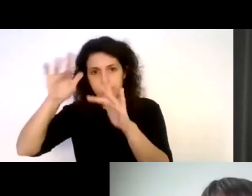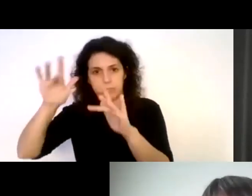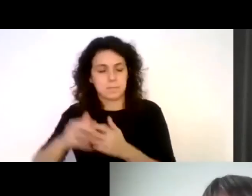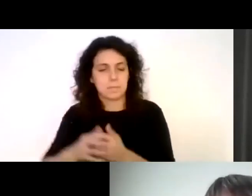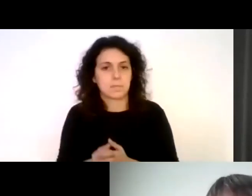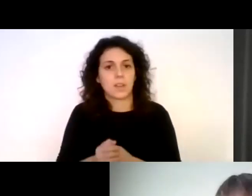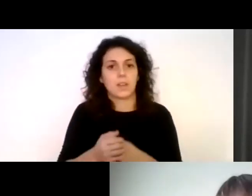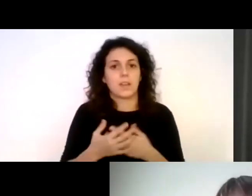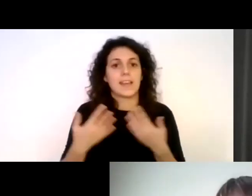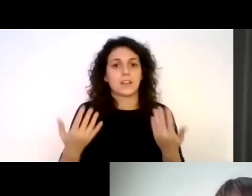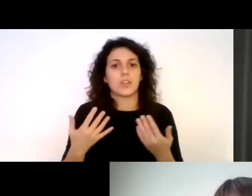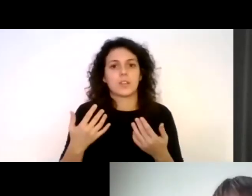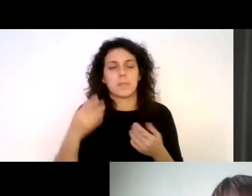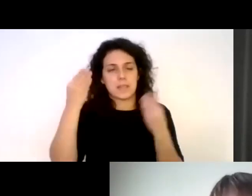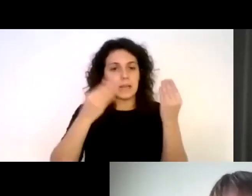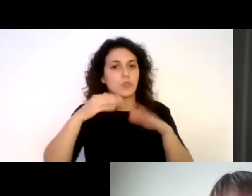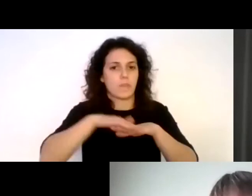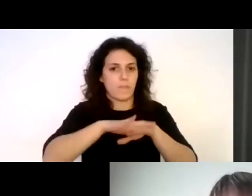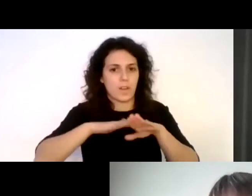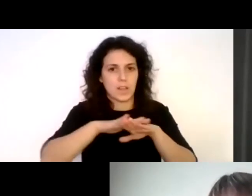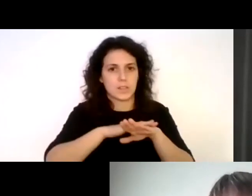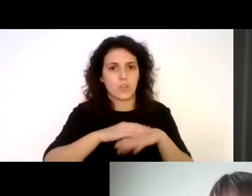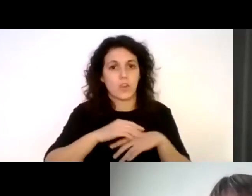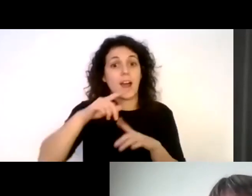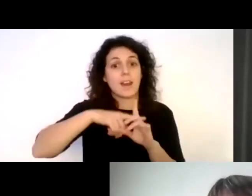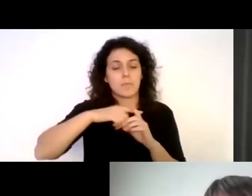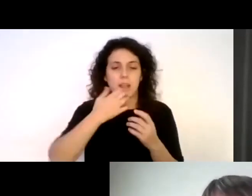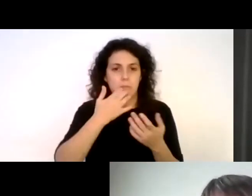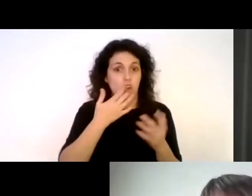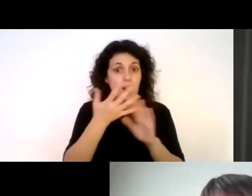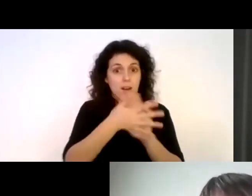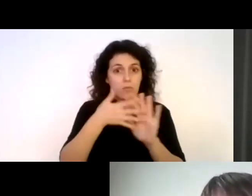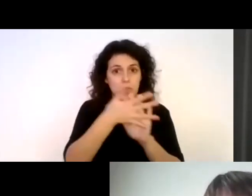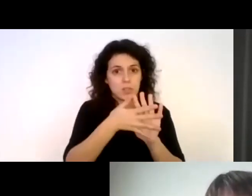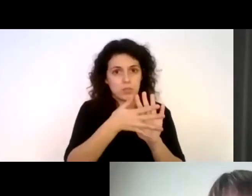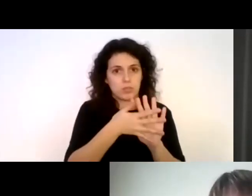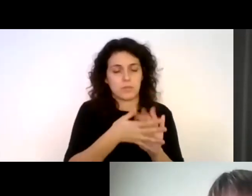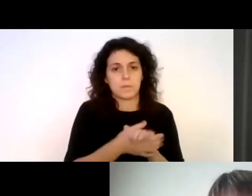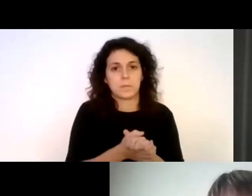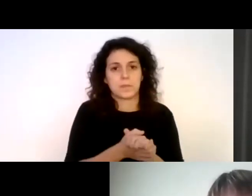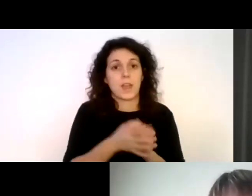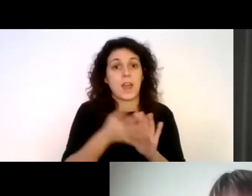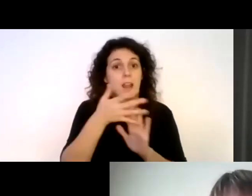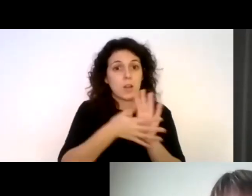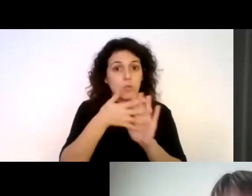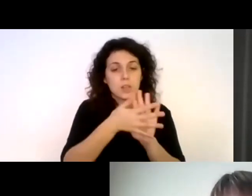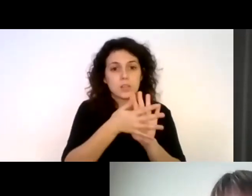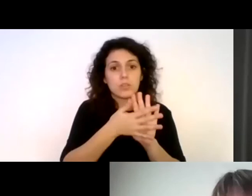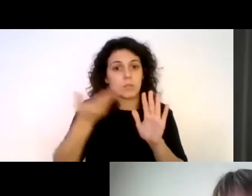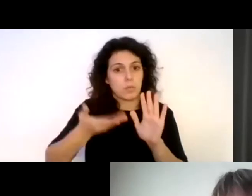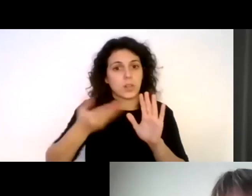creemos que es básico. A nivel de lengua de signos también se tuvo en cuenta esta parte